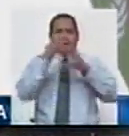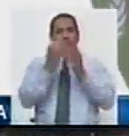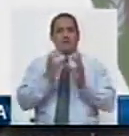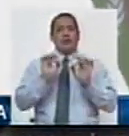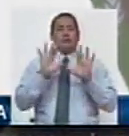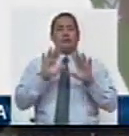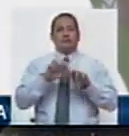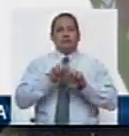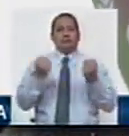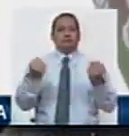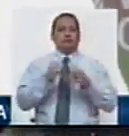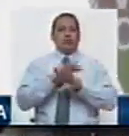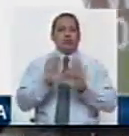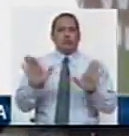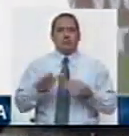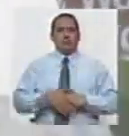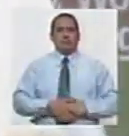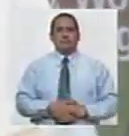autodestruya.